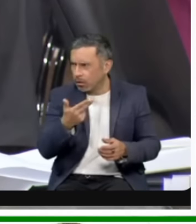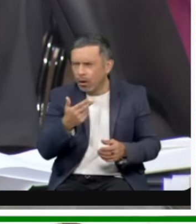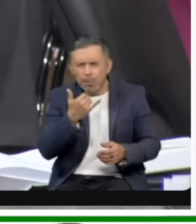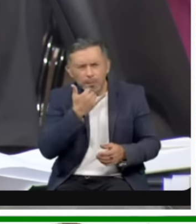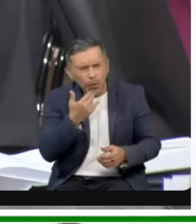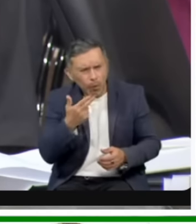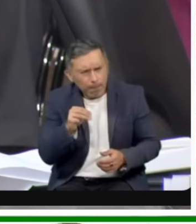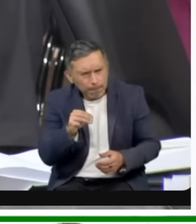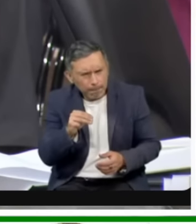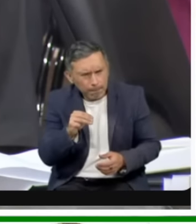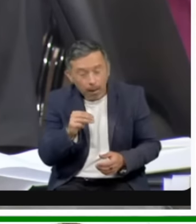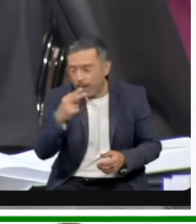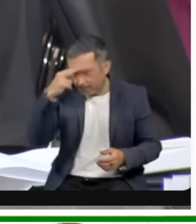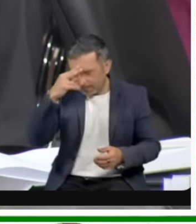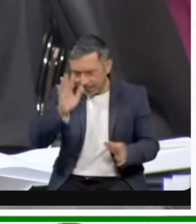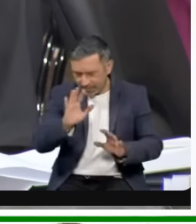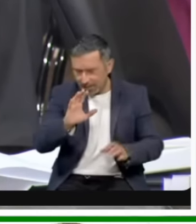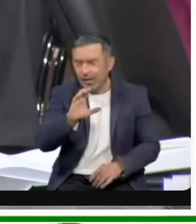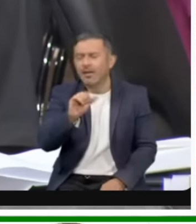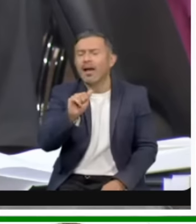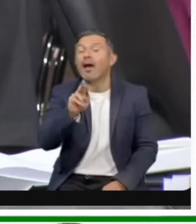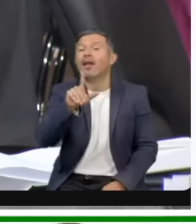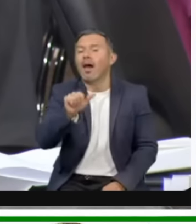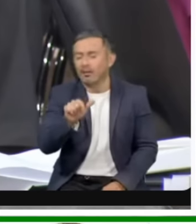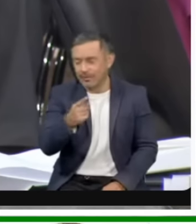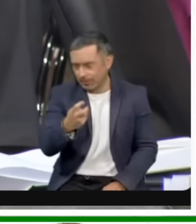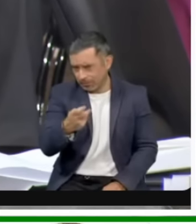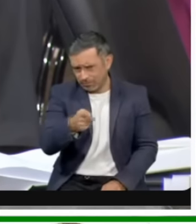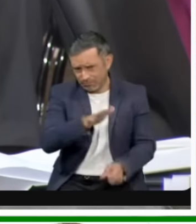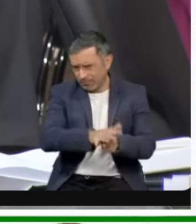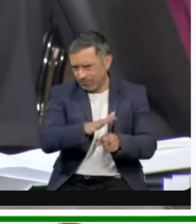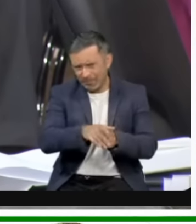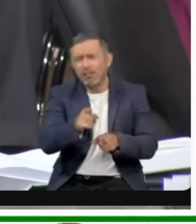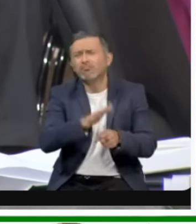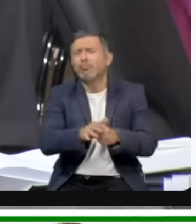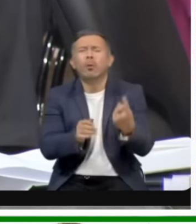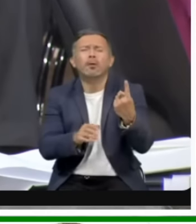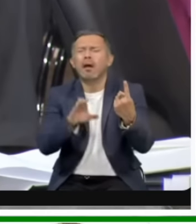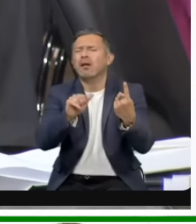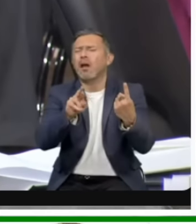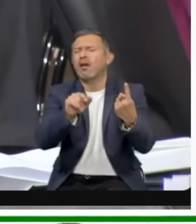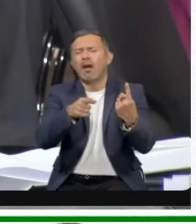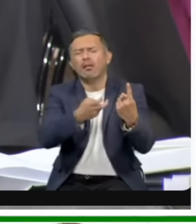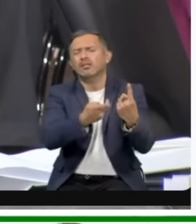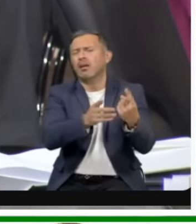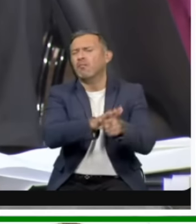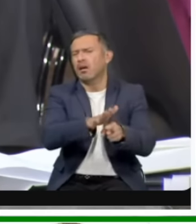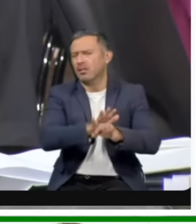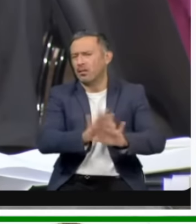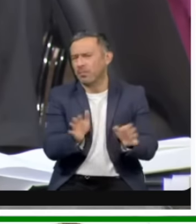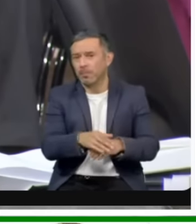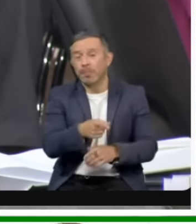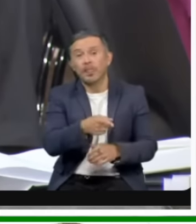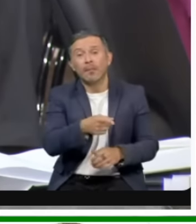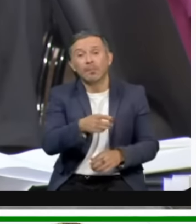mucho Carla con Carla basta con Carla basta que la consejera Carla nos ha